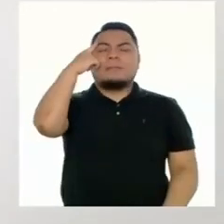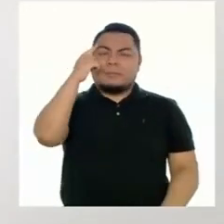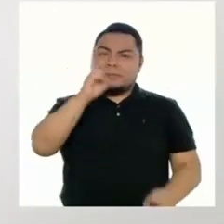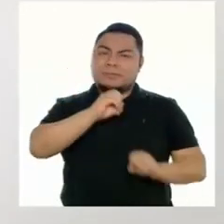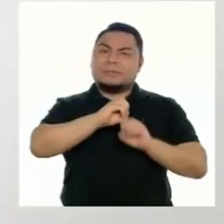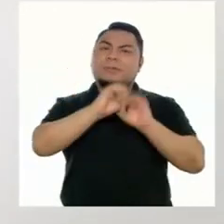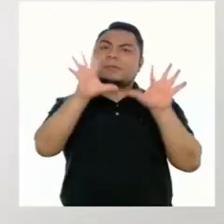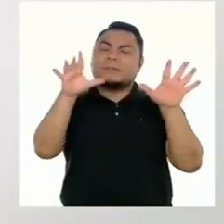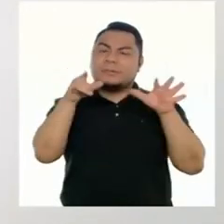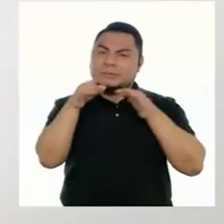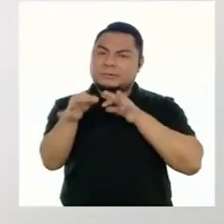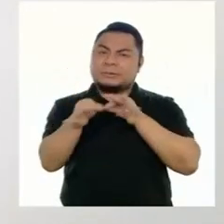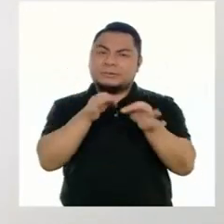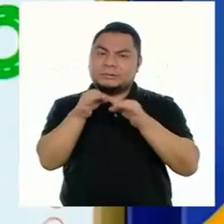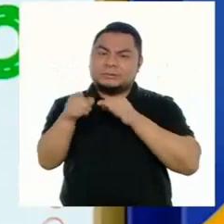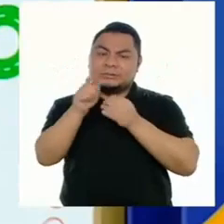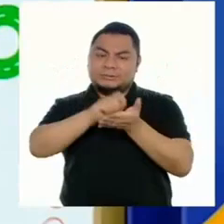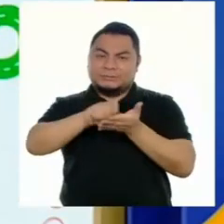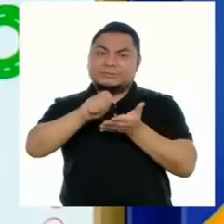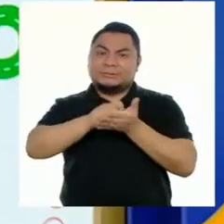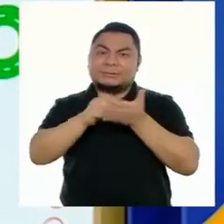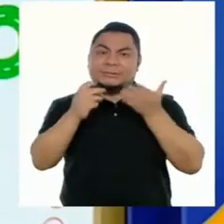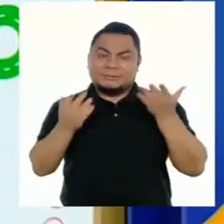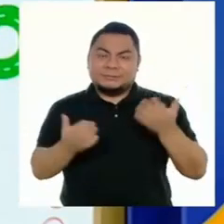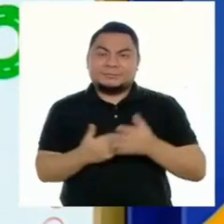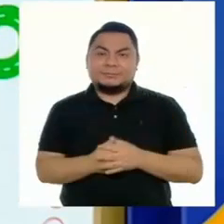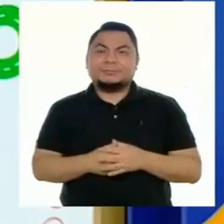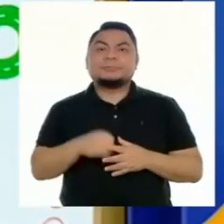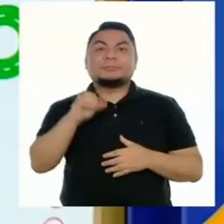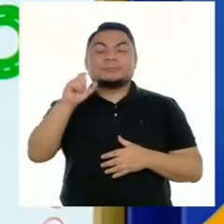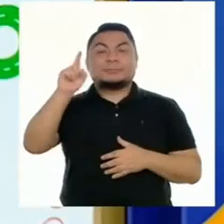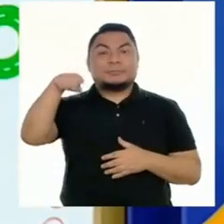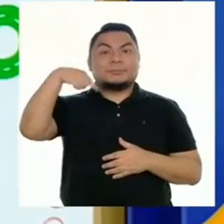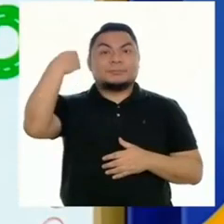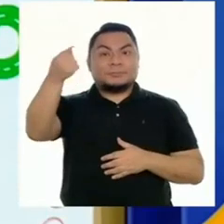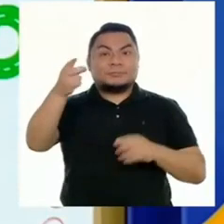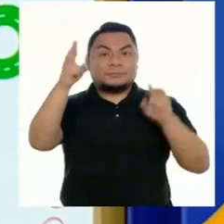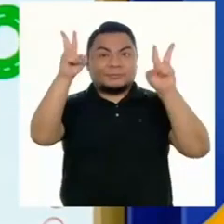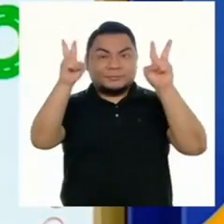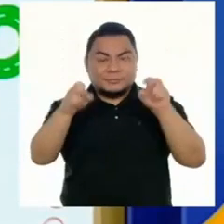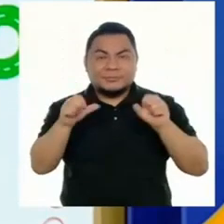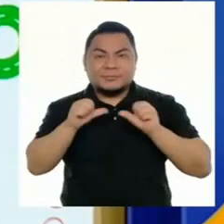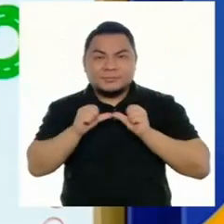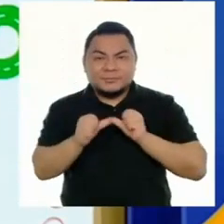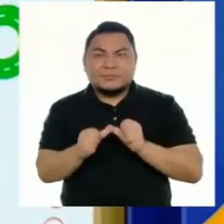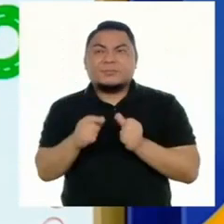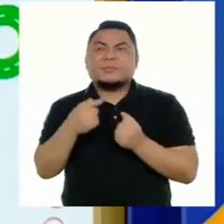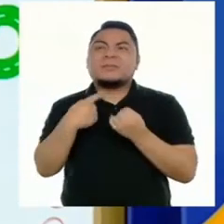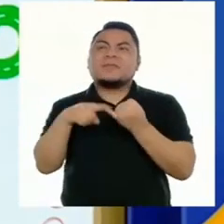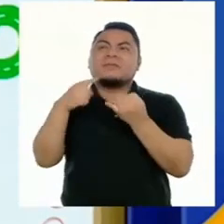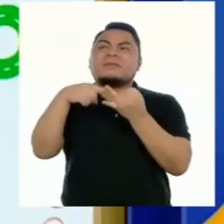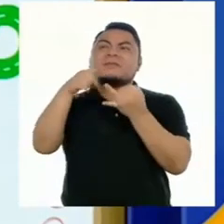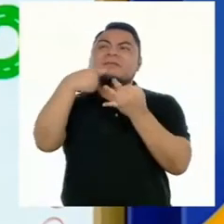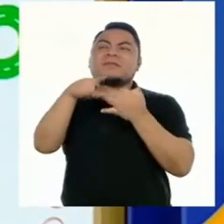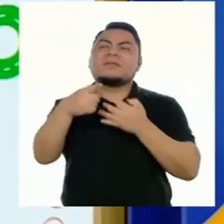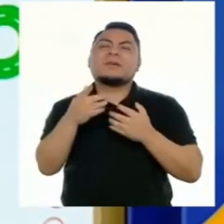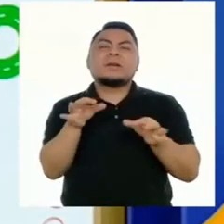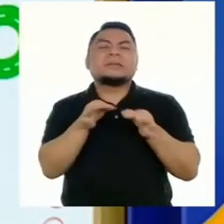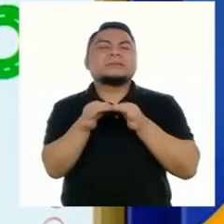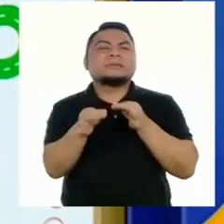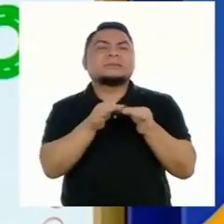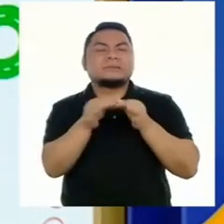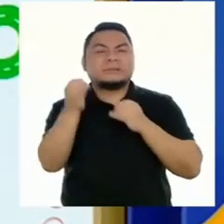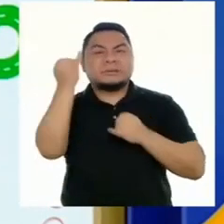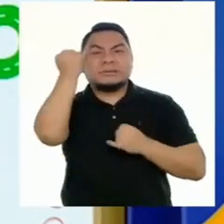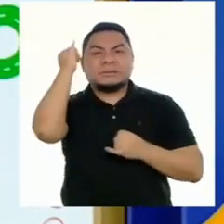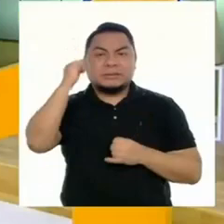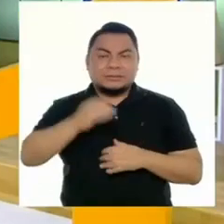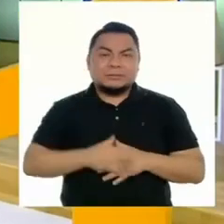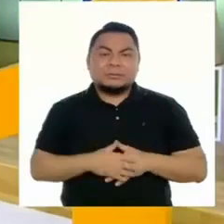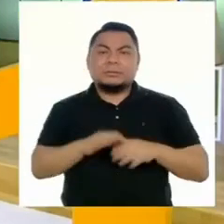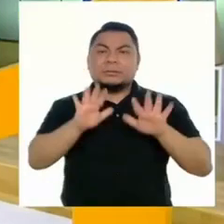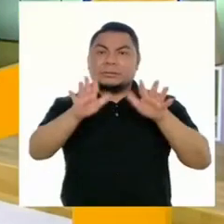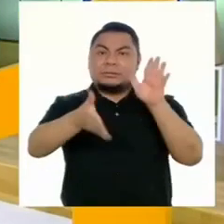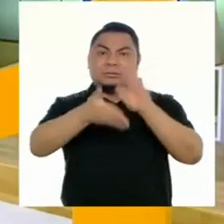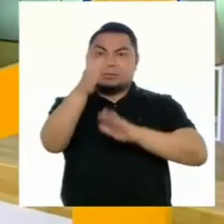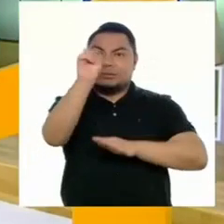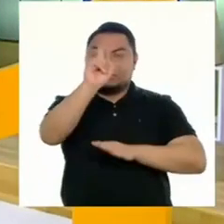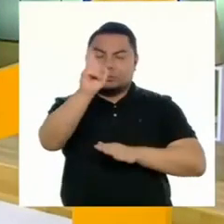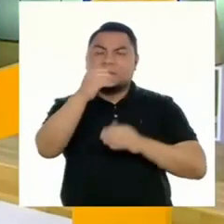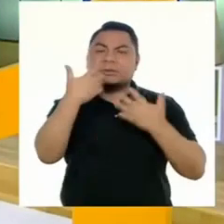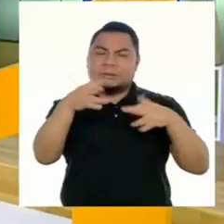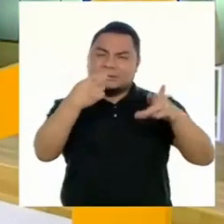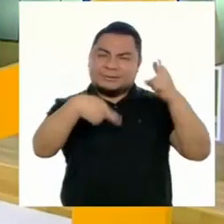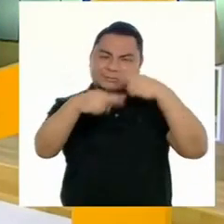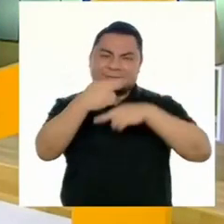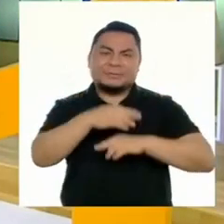mejores argumentos para tu texto. En el siguiente bloque seguiremos llenándonos de argumentos e ideas. Así que no se